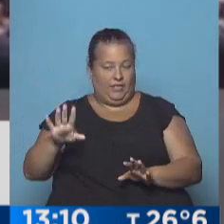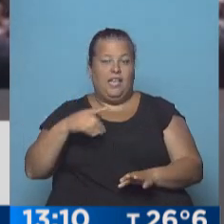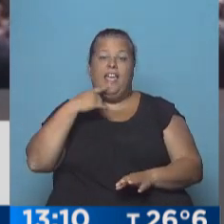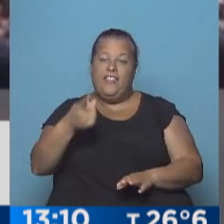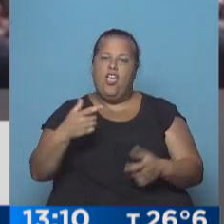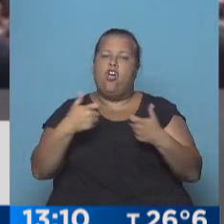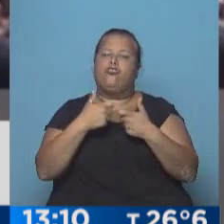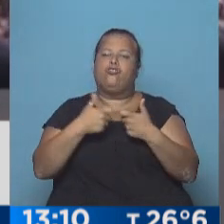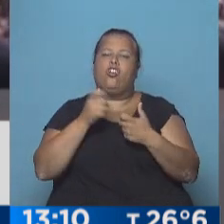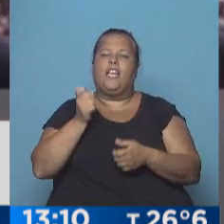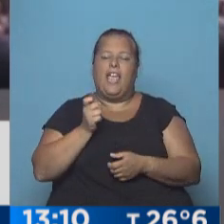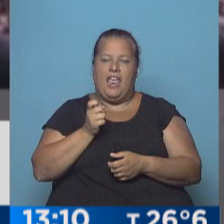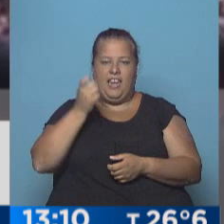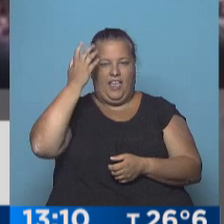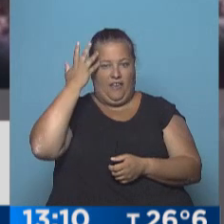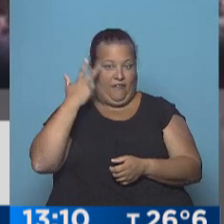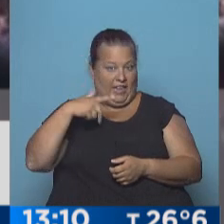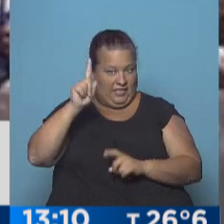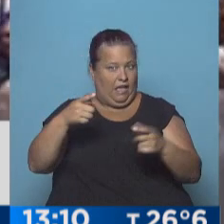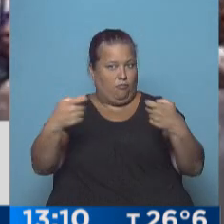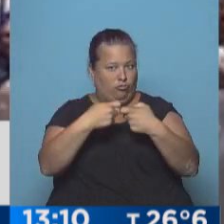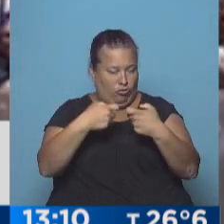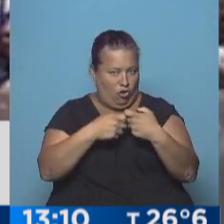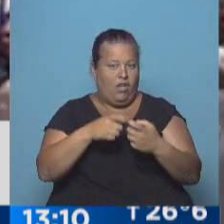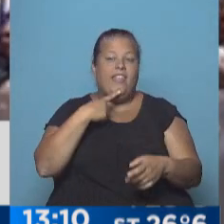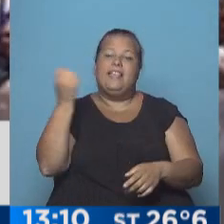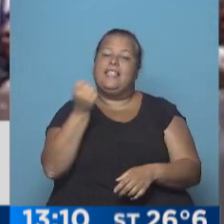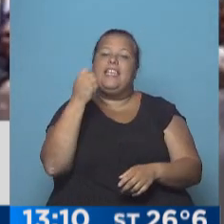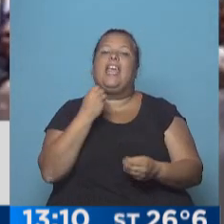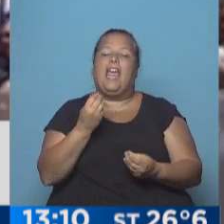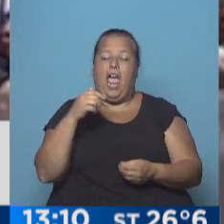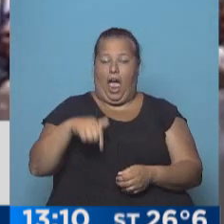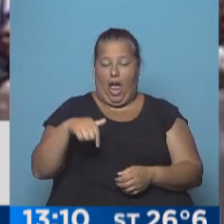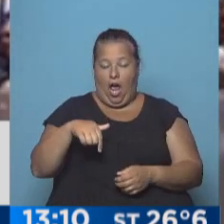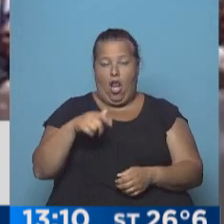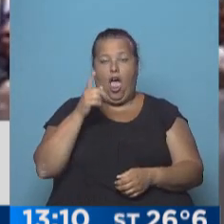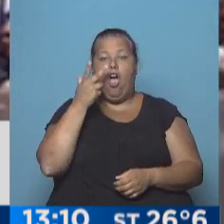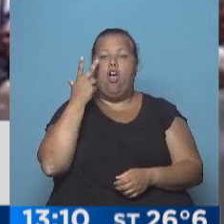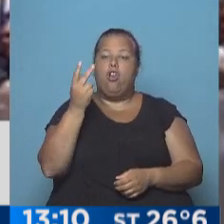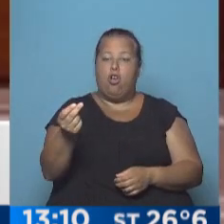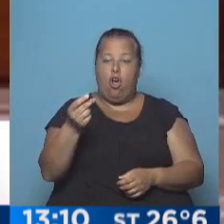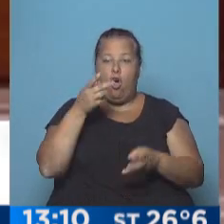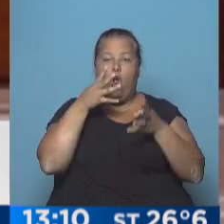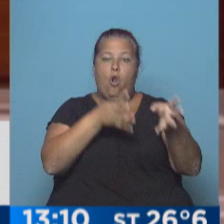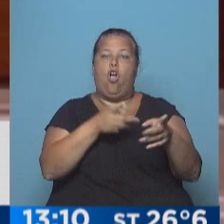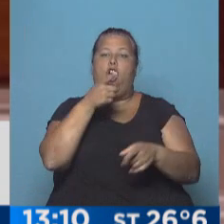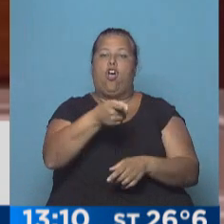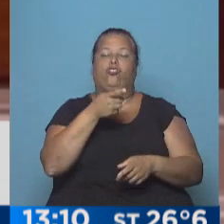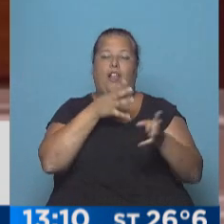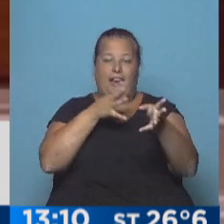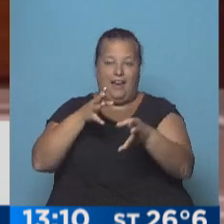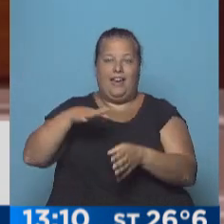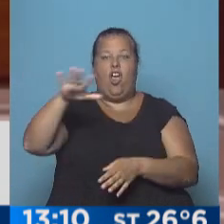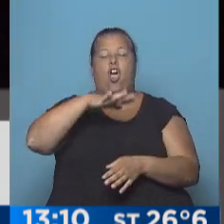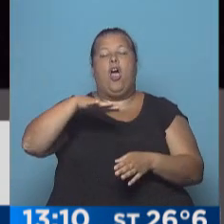con complicidad de franceses. Dijo que lo que se busca hacer es impedir que se luche contra el terrorismo en